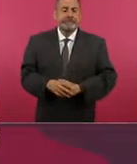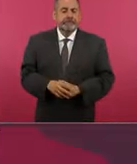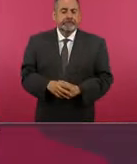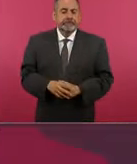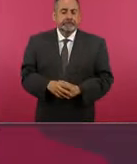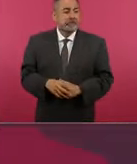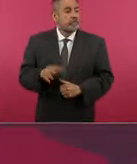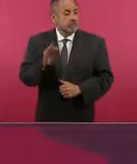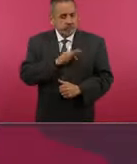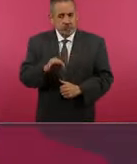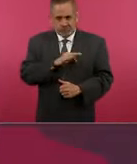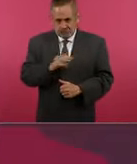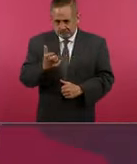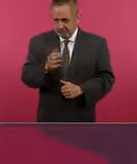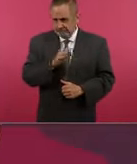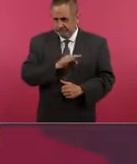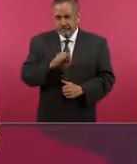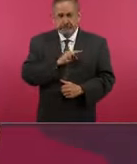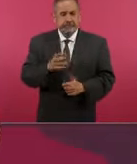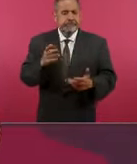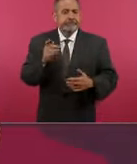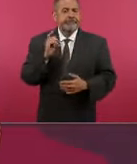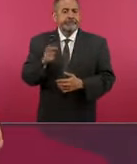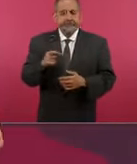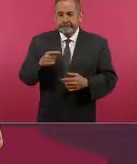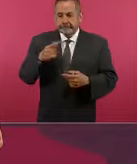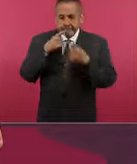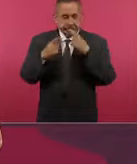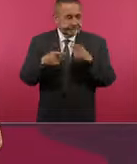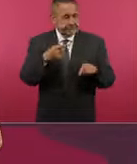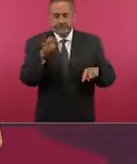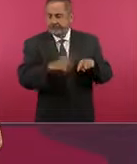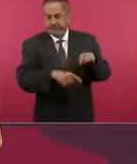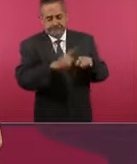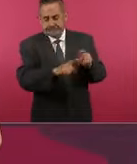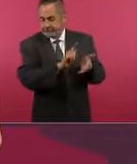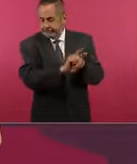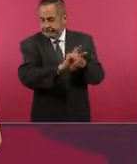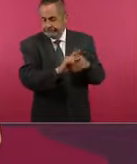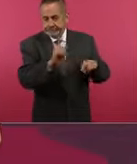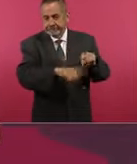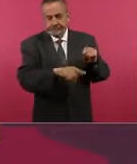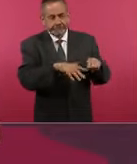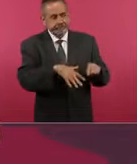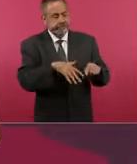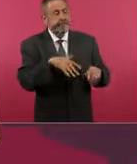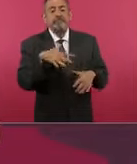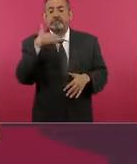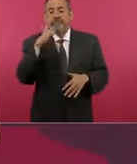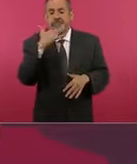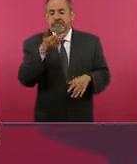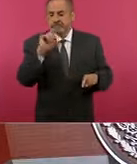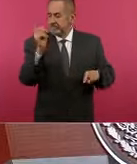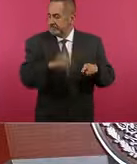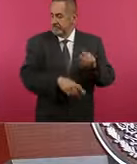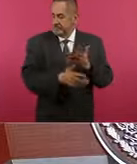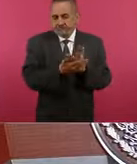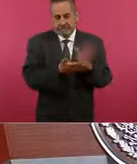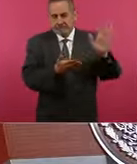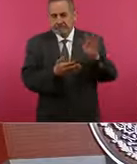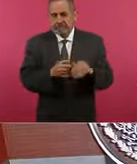Todo esto lo podemos hacer porque ya barrimos, ya no hay corrupción, porque